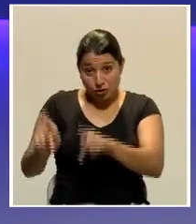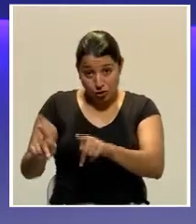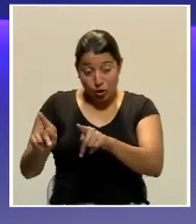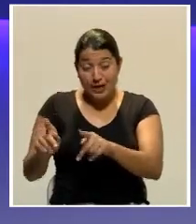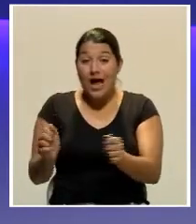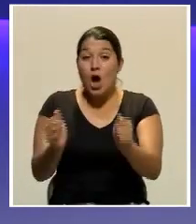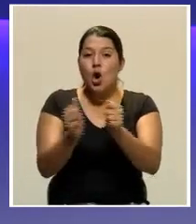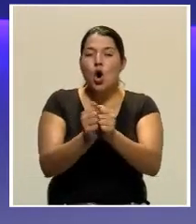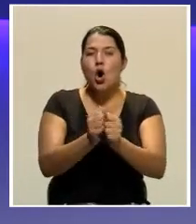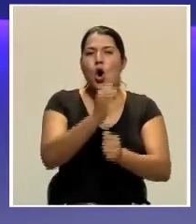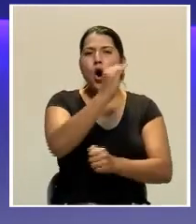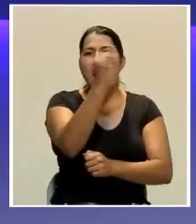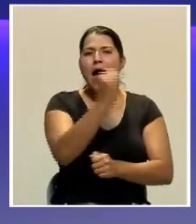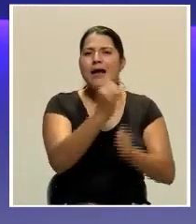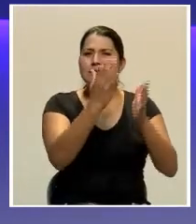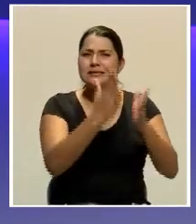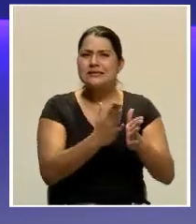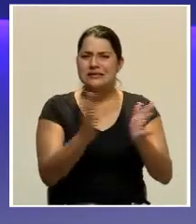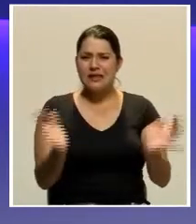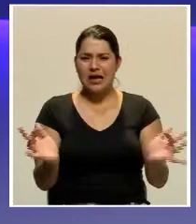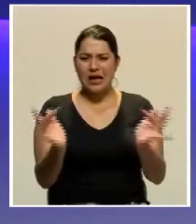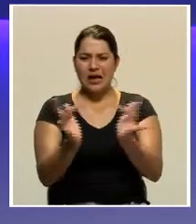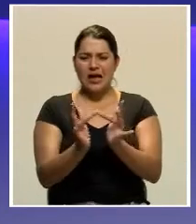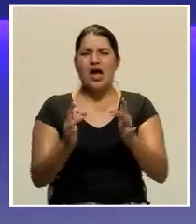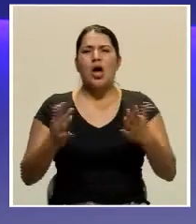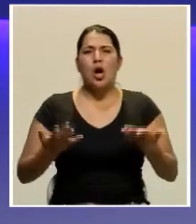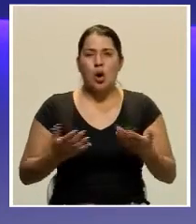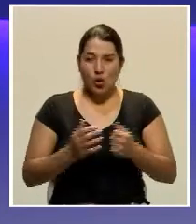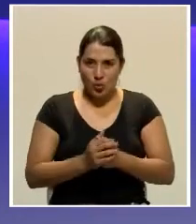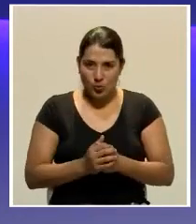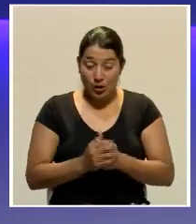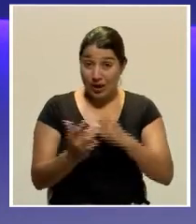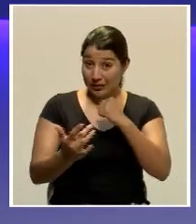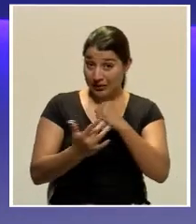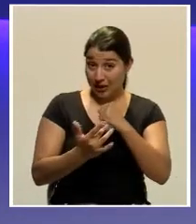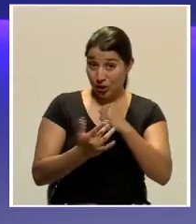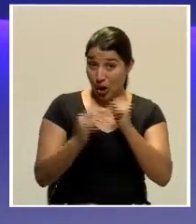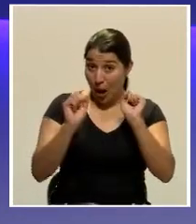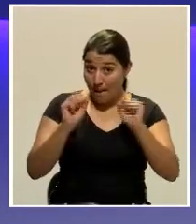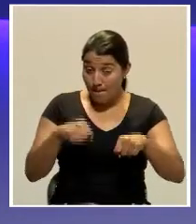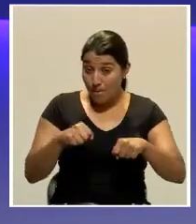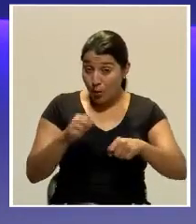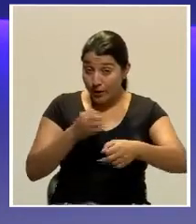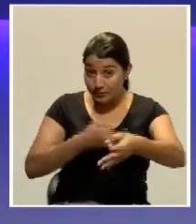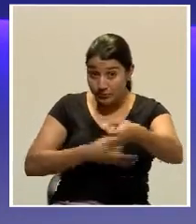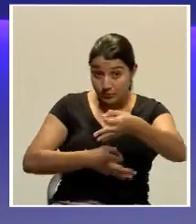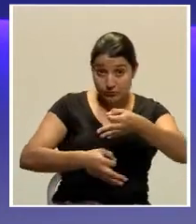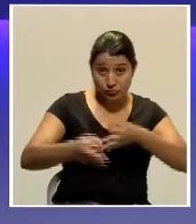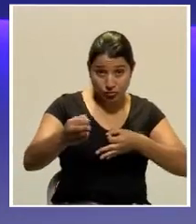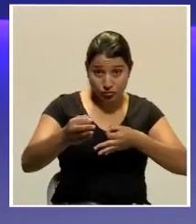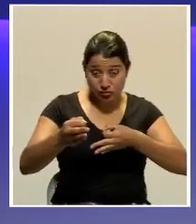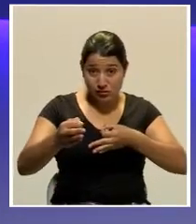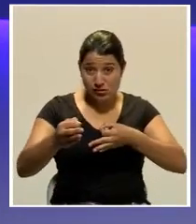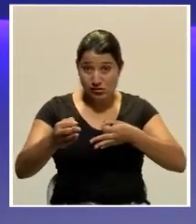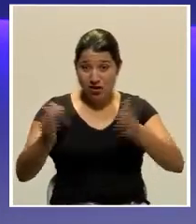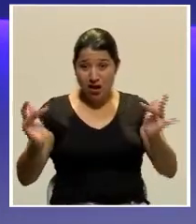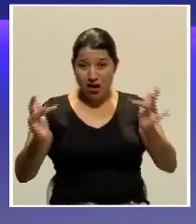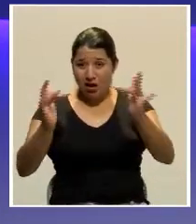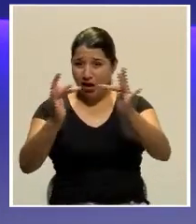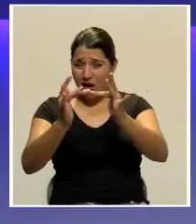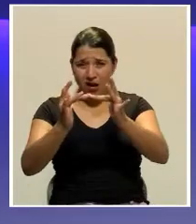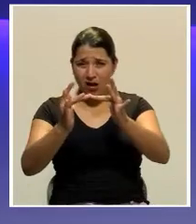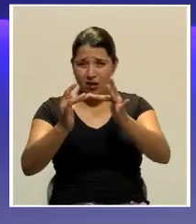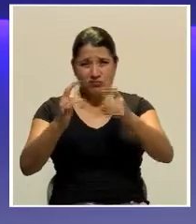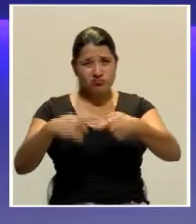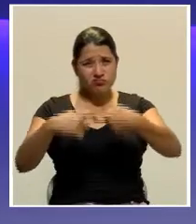artistas en medio del aislamiento? ¿Puede la tecnología reemplazar el vínculo presencial en